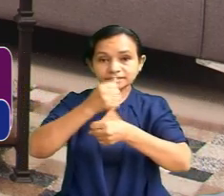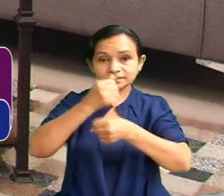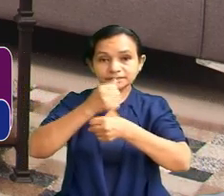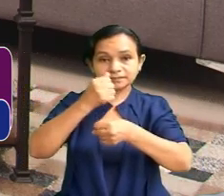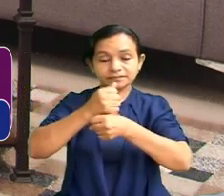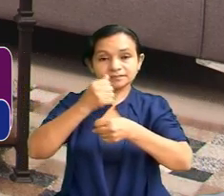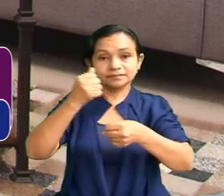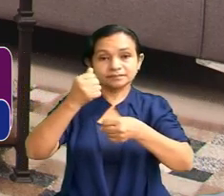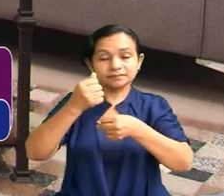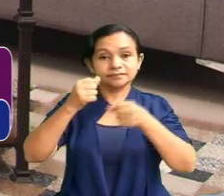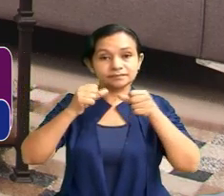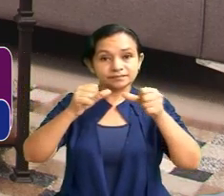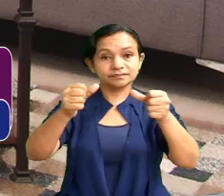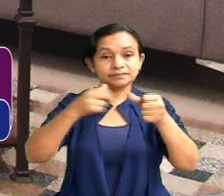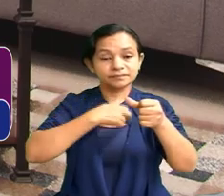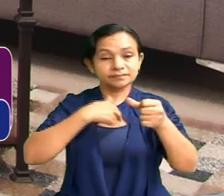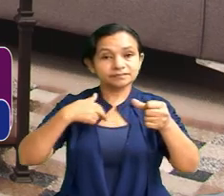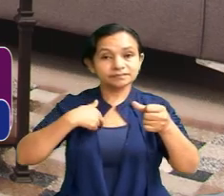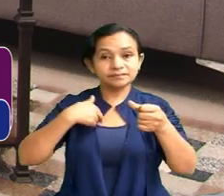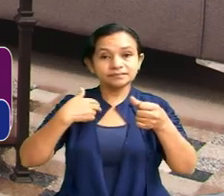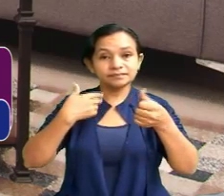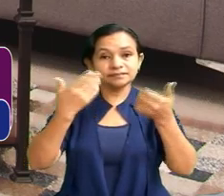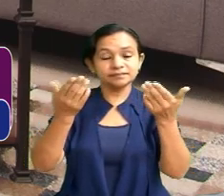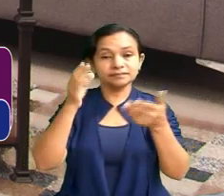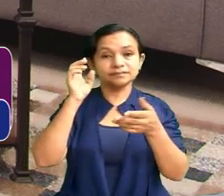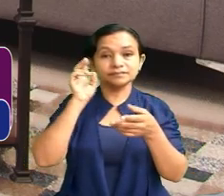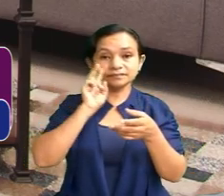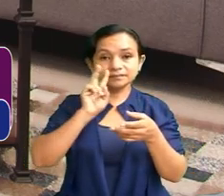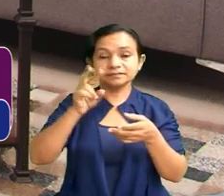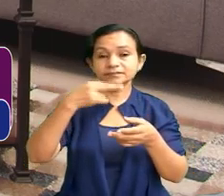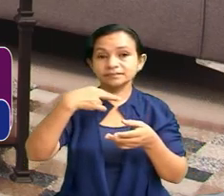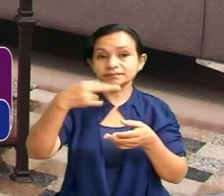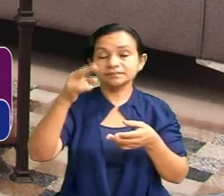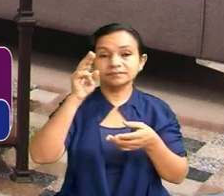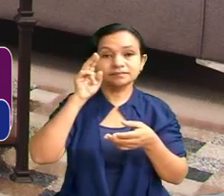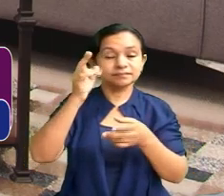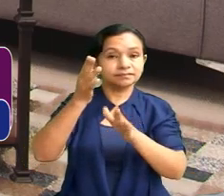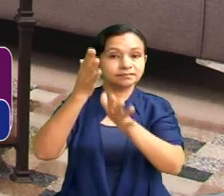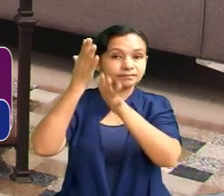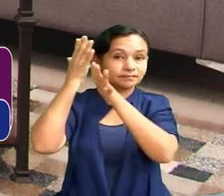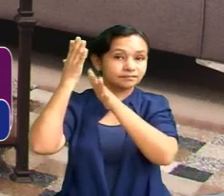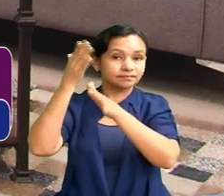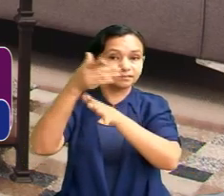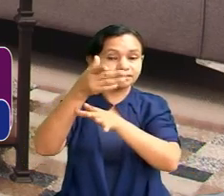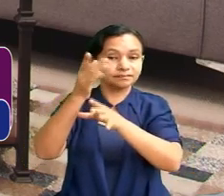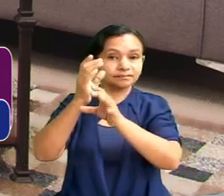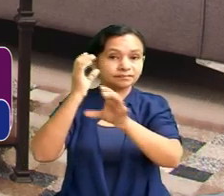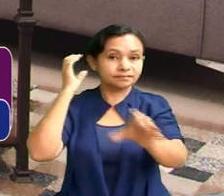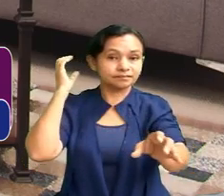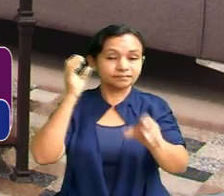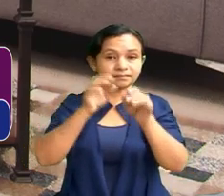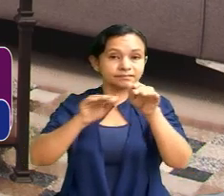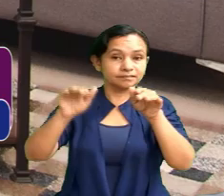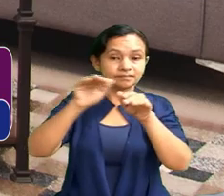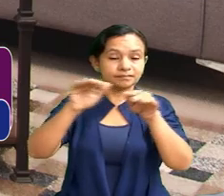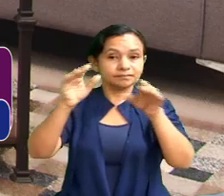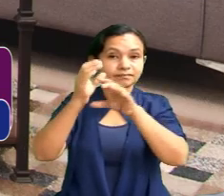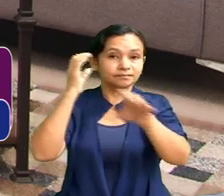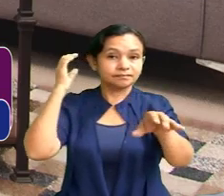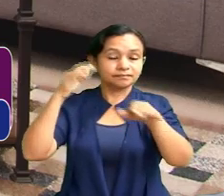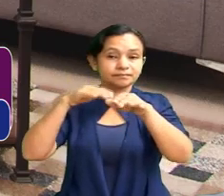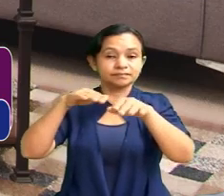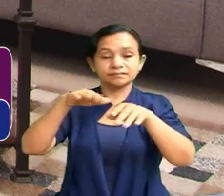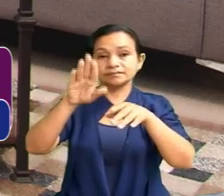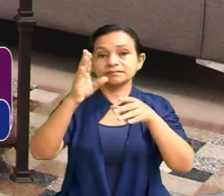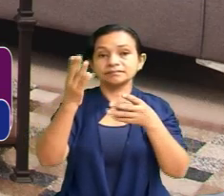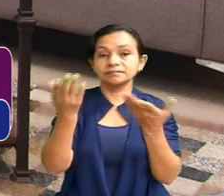duplican la flota inclusive algunos destinos en los hemos visto para arriba de san juan del sur los transportistas duplican la flota de transporte para esa